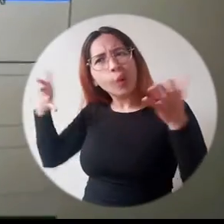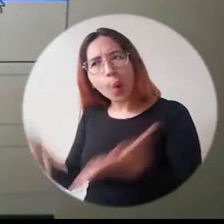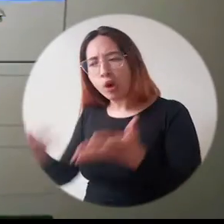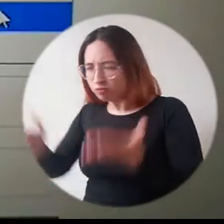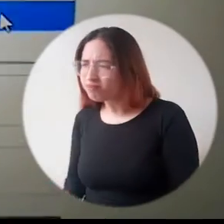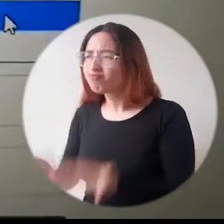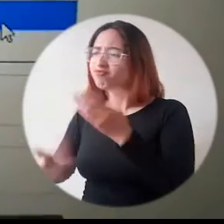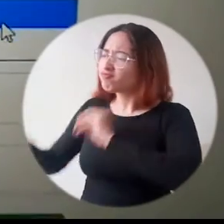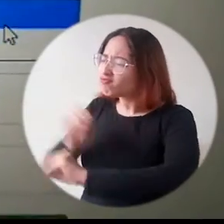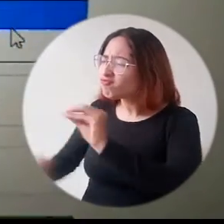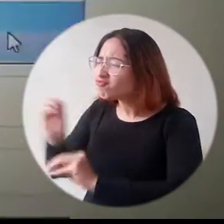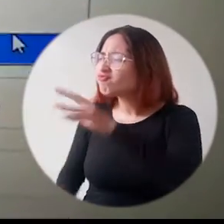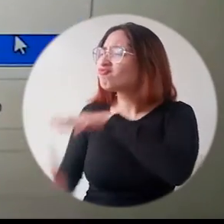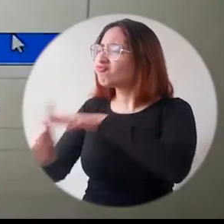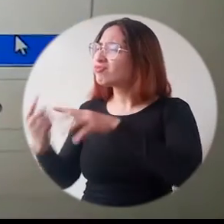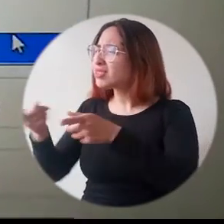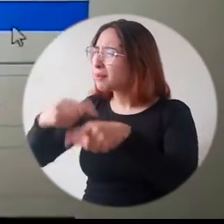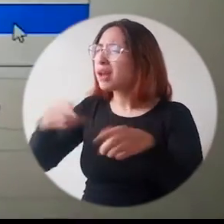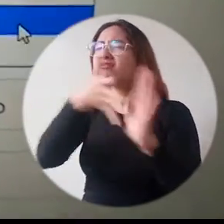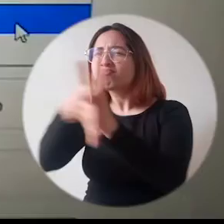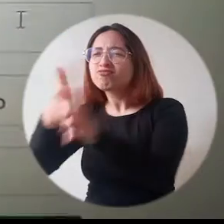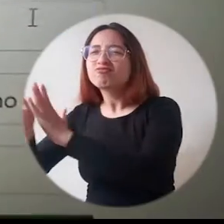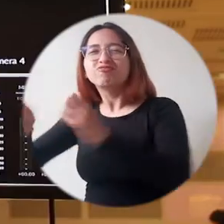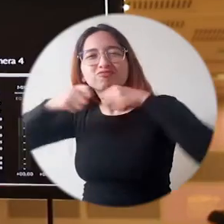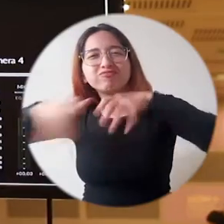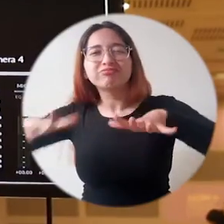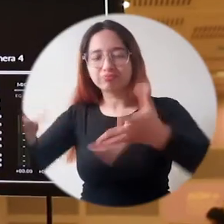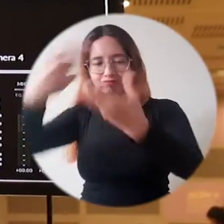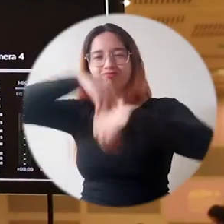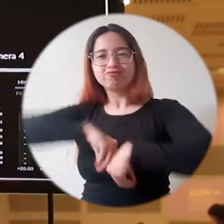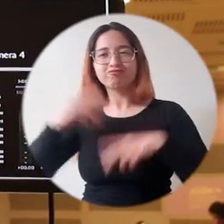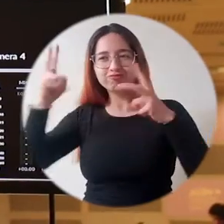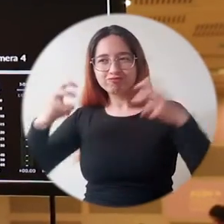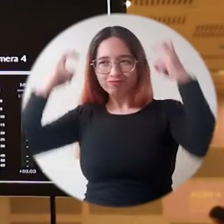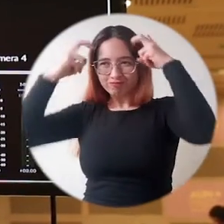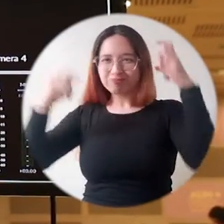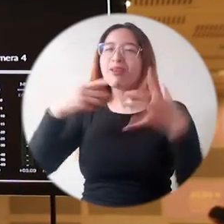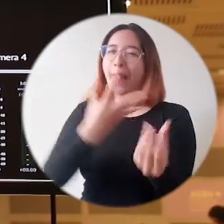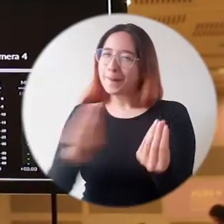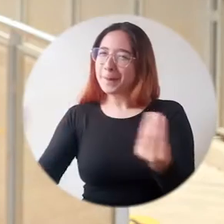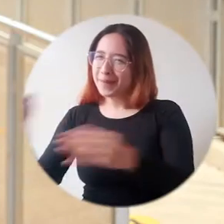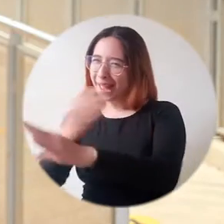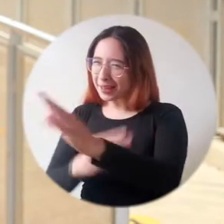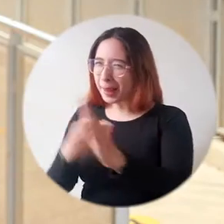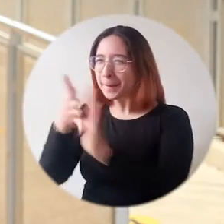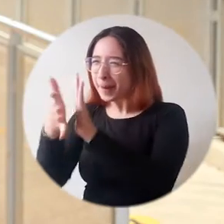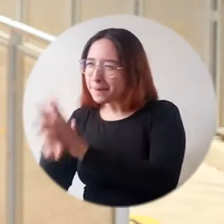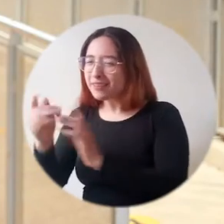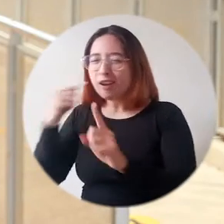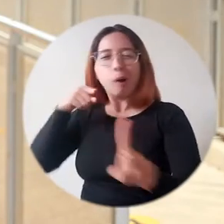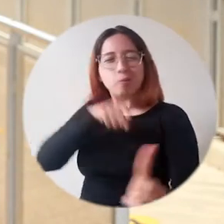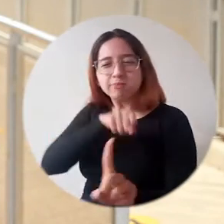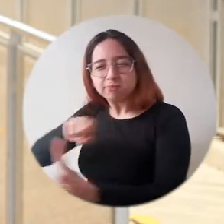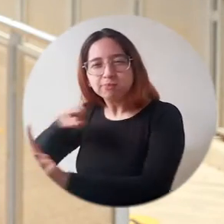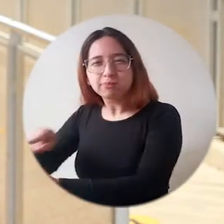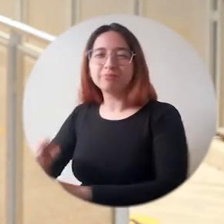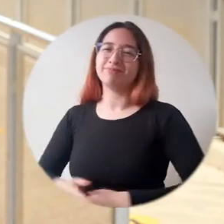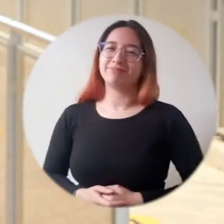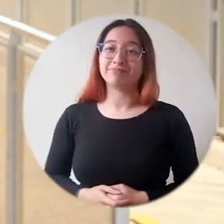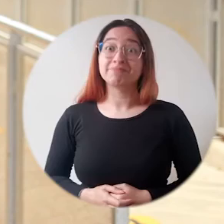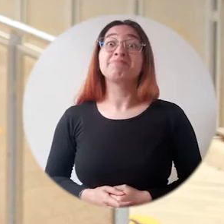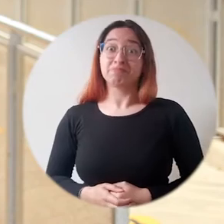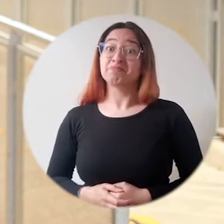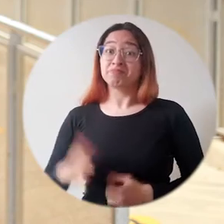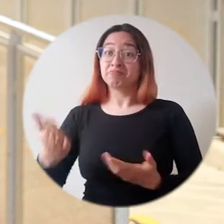intervención en aras de generar apropiación social del conocimiento para las poblaciones intervenidas digamos una creación realmente